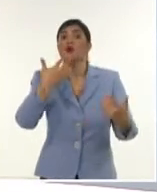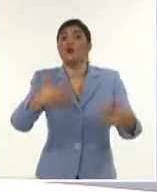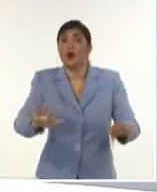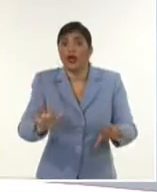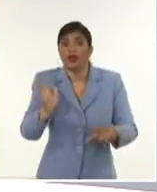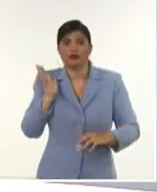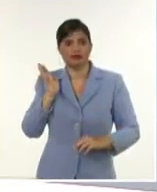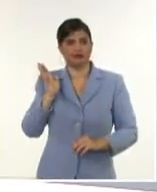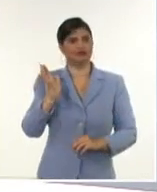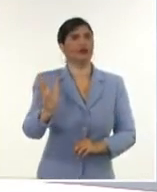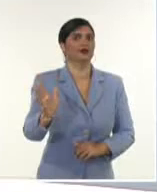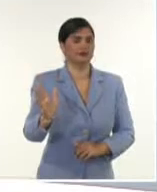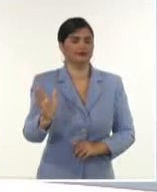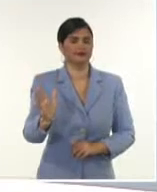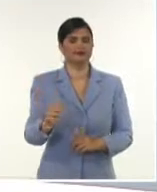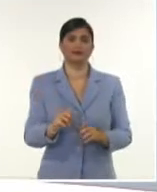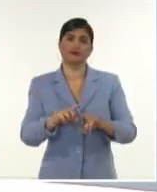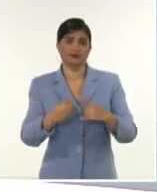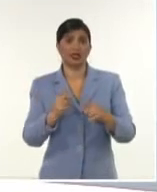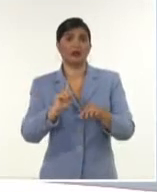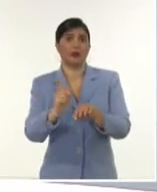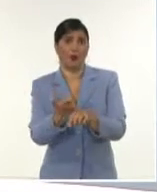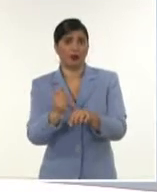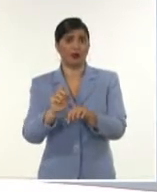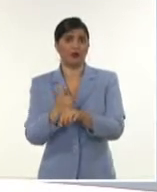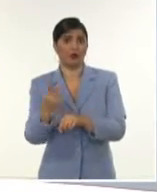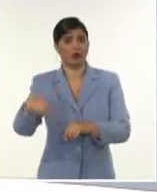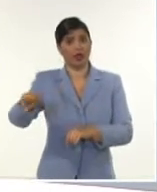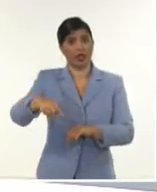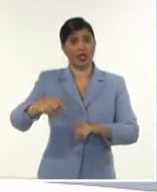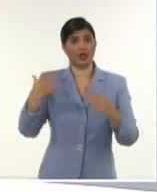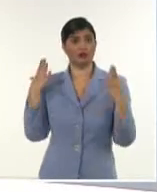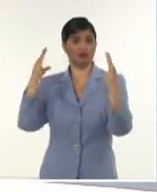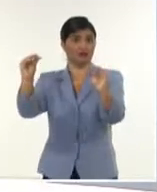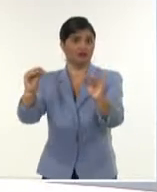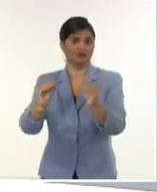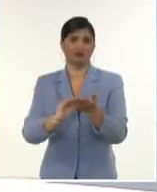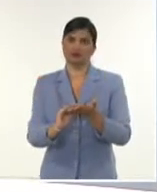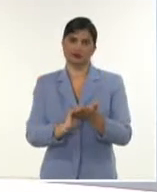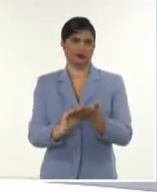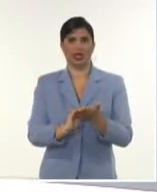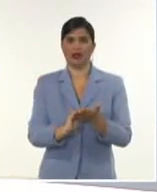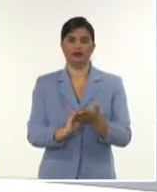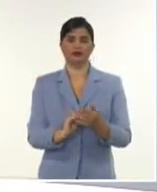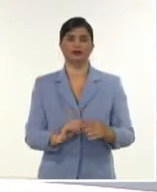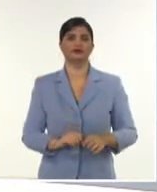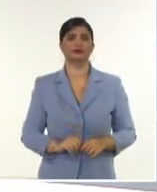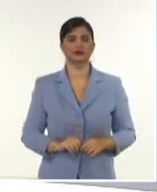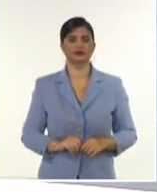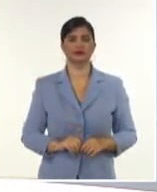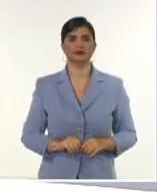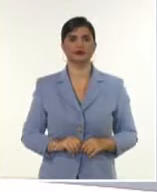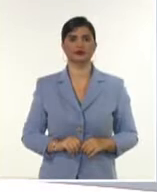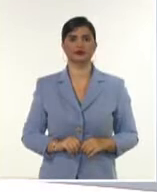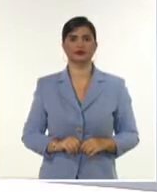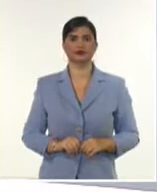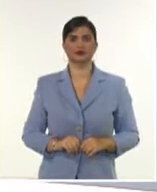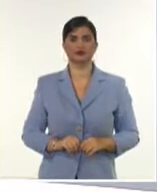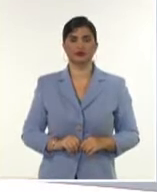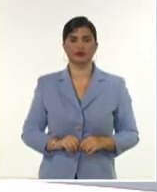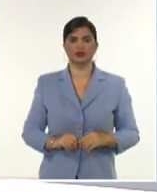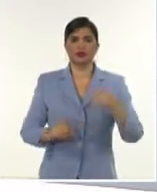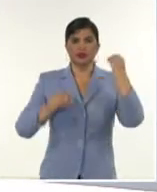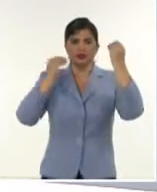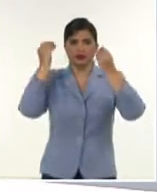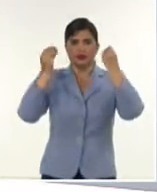más duro de los enfoques. Pero es que juzgar desde afuera es fácil. O existe Israel o existe Palestina, en tantos otros buscan quién es el